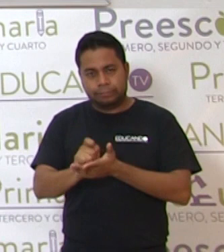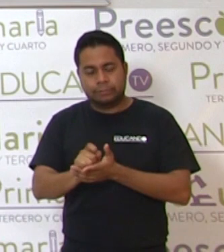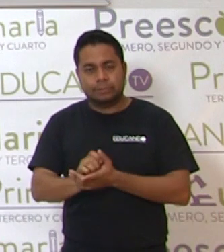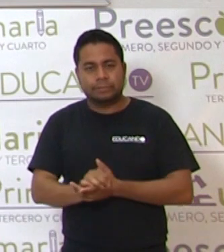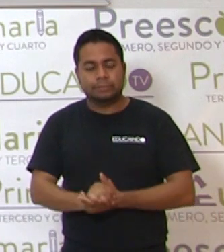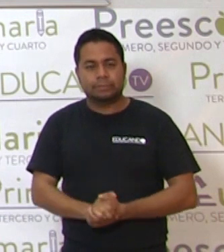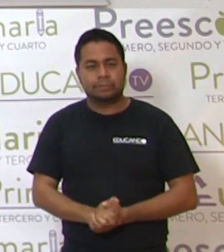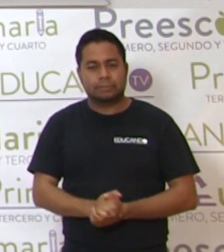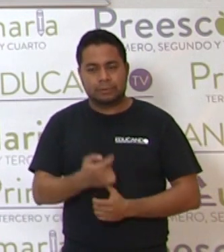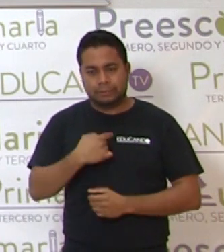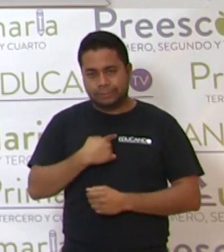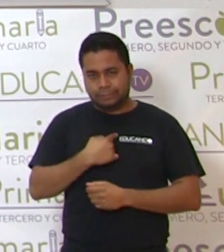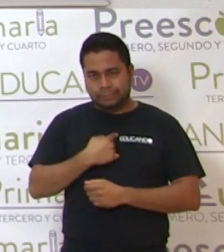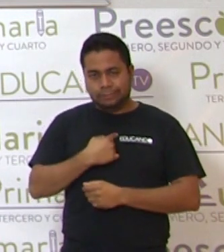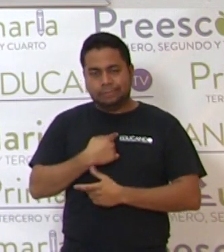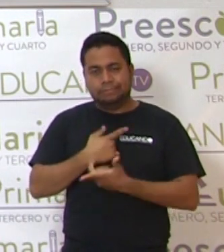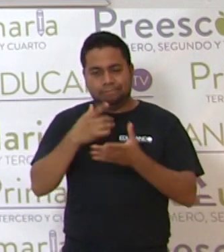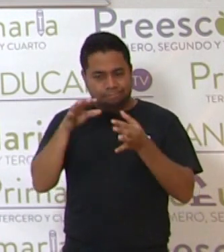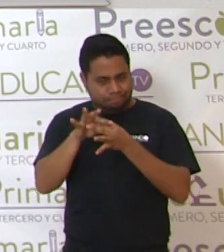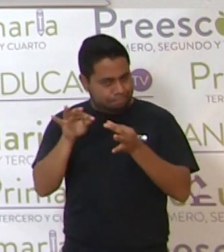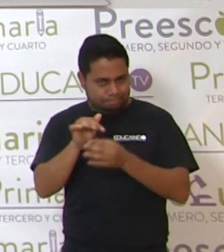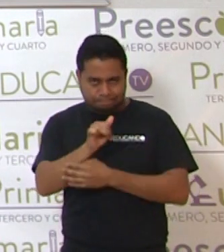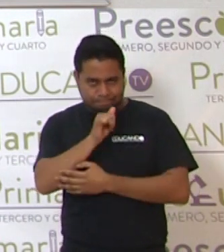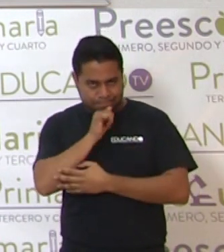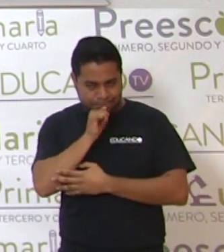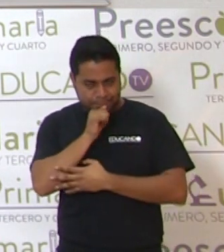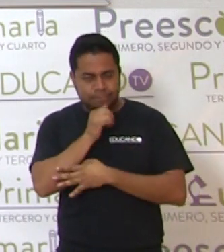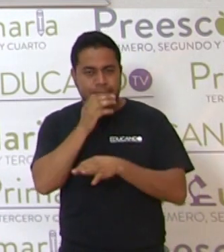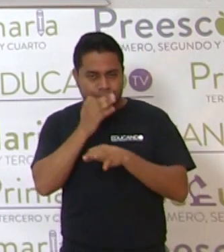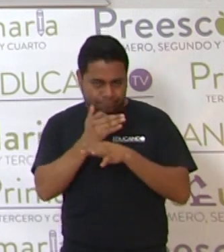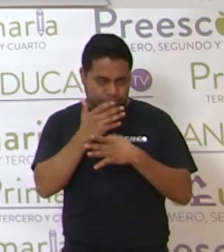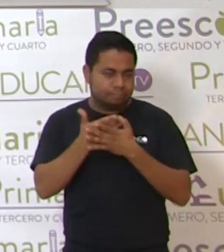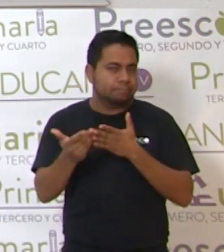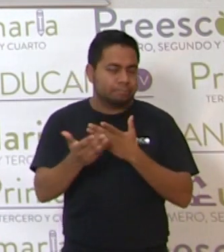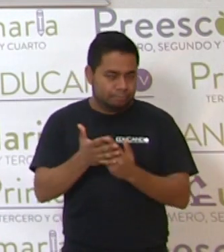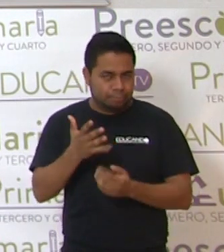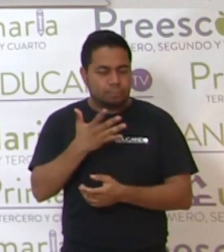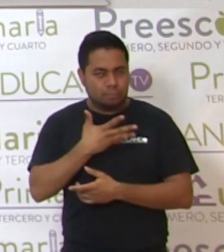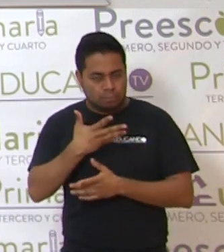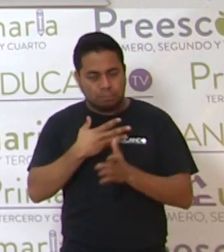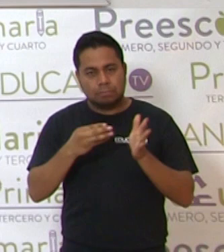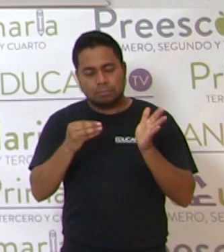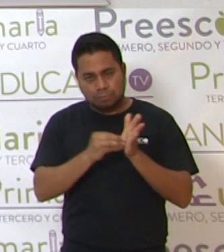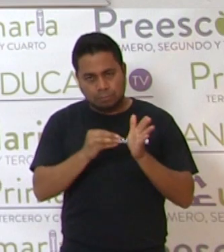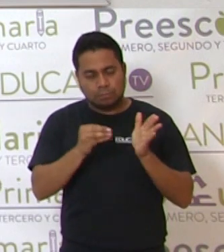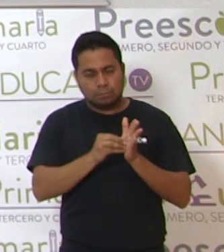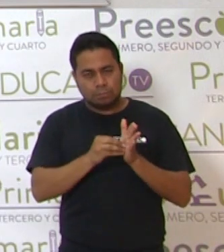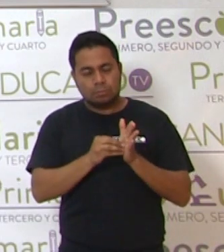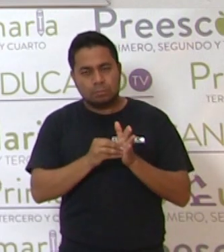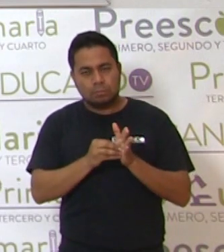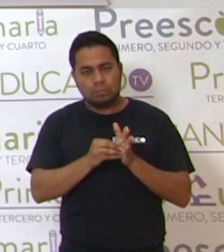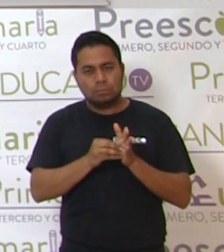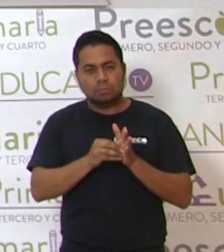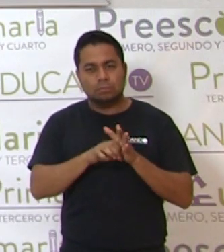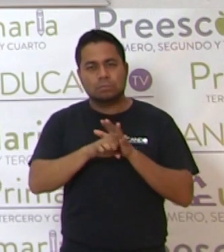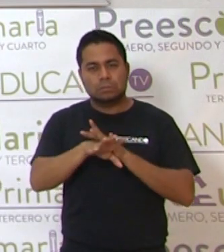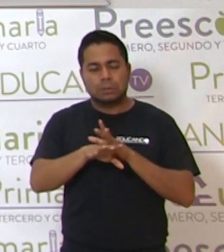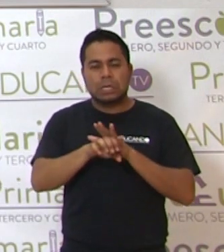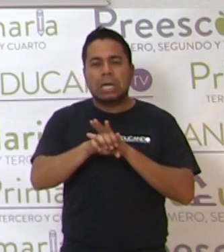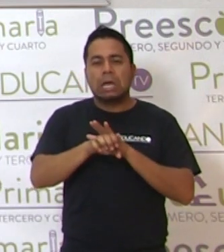no te había platicado, que es la actual que manejamos como la